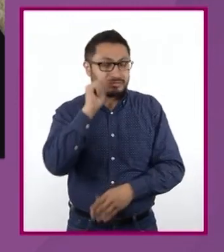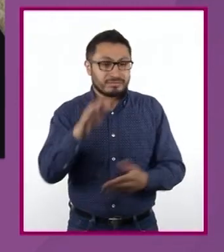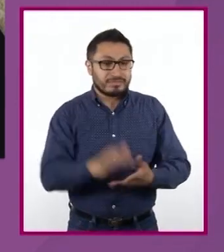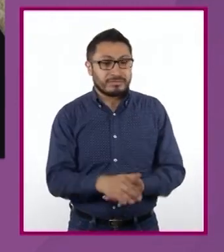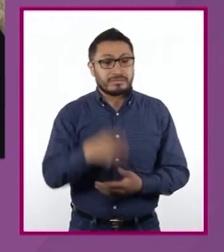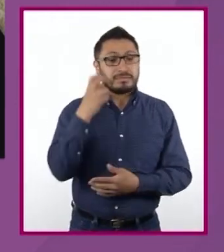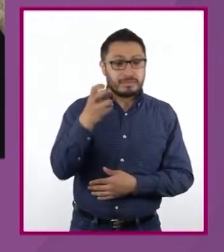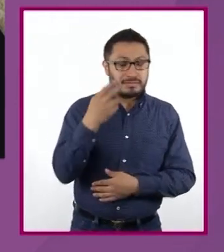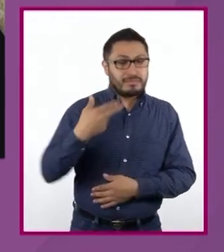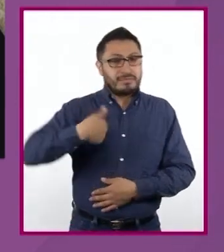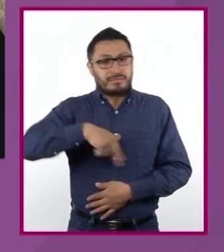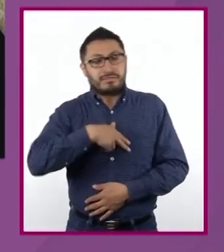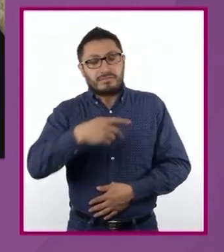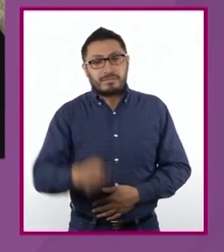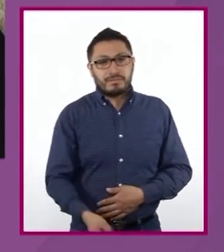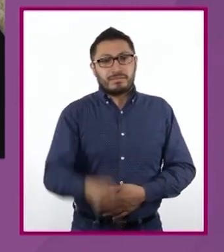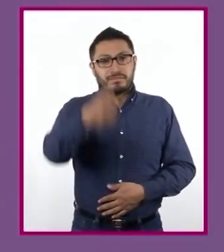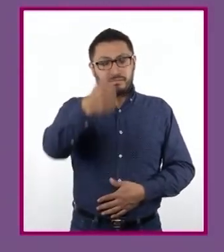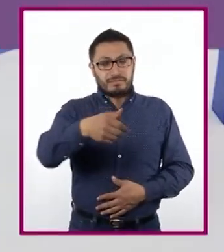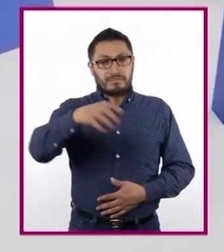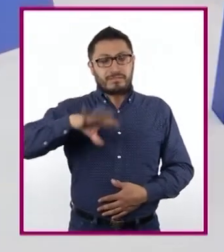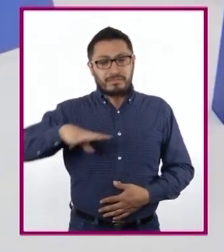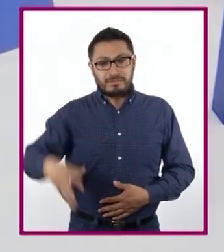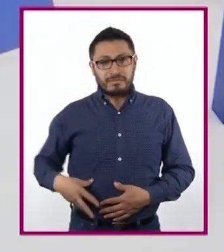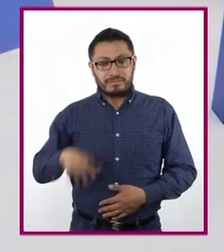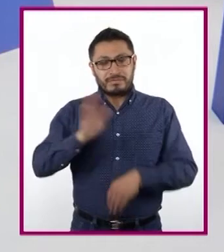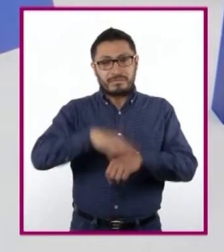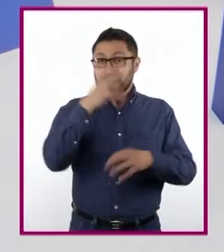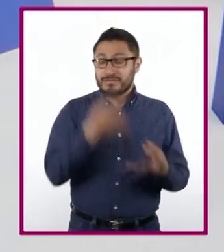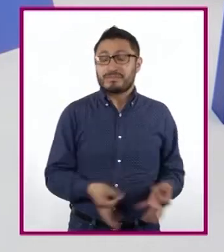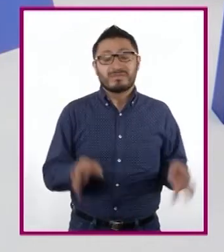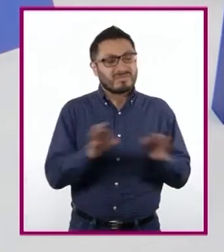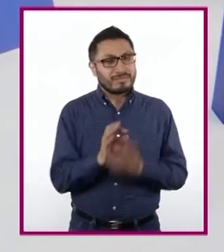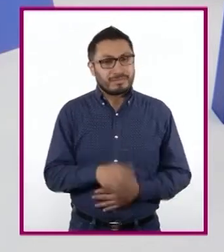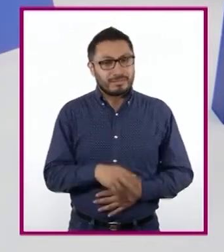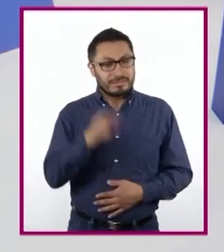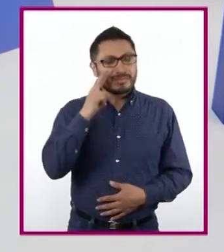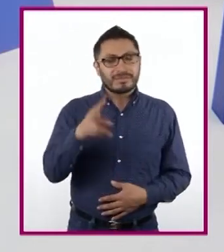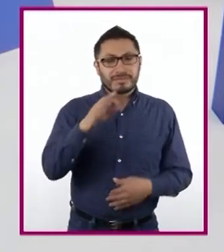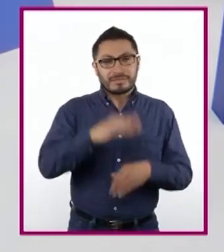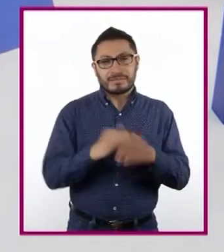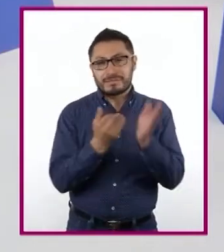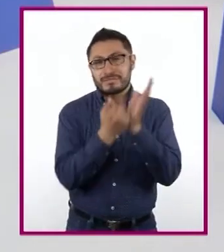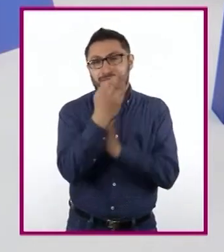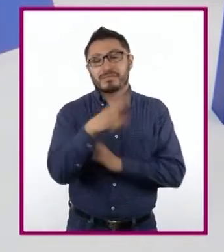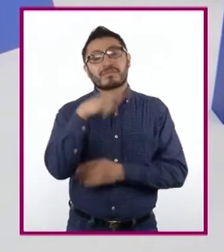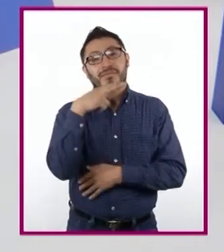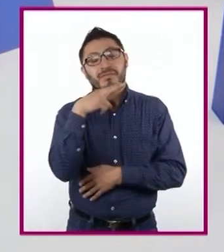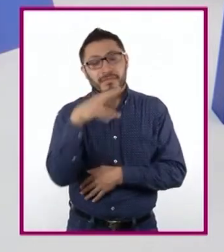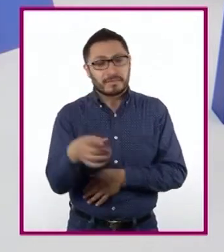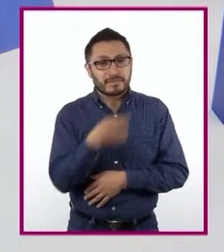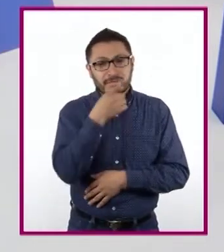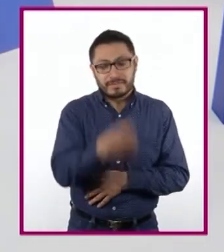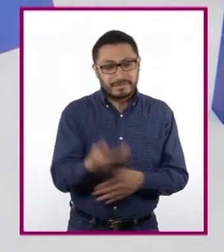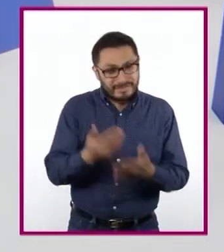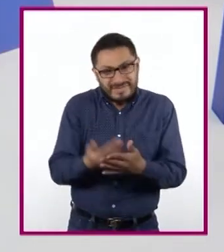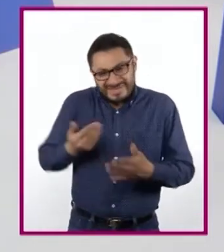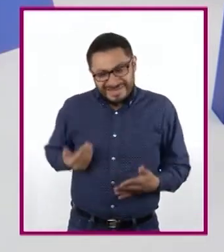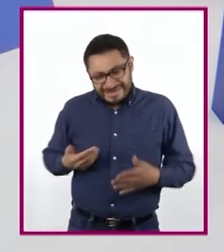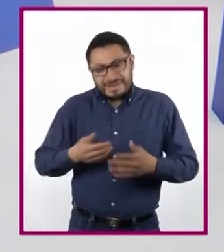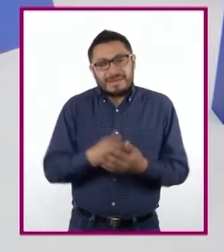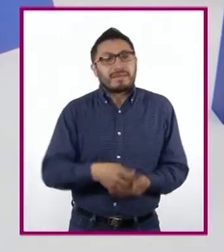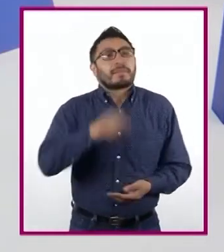Y ese es nuestro principal orgullo. ¿Se fijaron que la mayoría de los verbos que mencionamos hace un